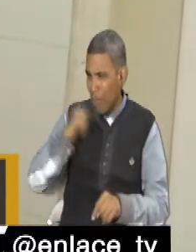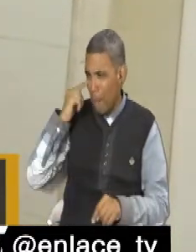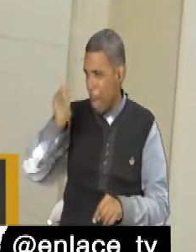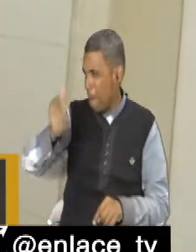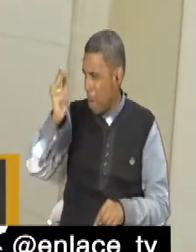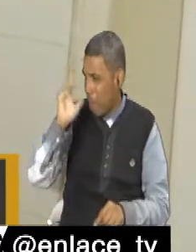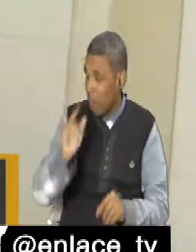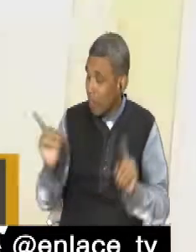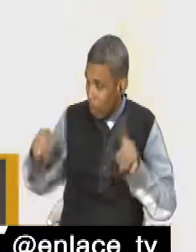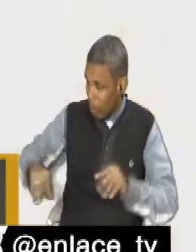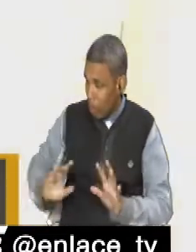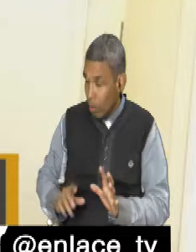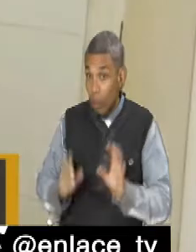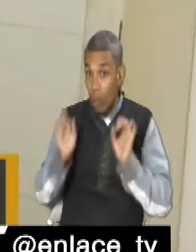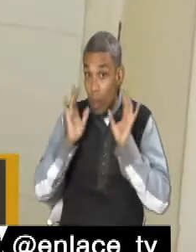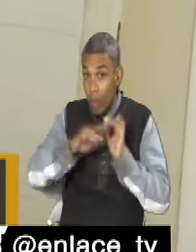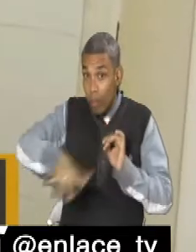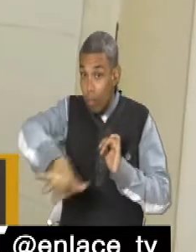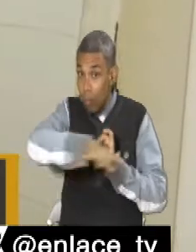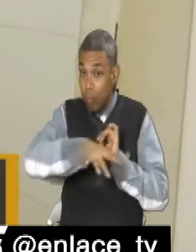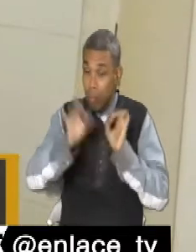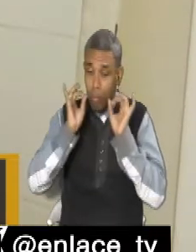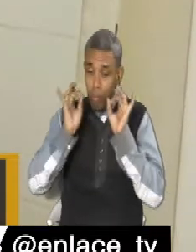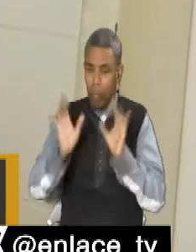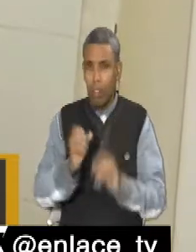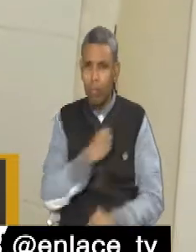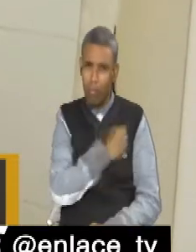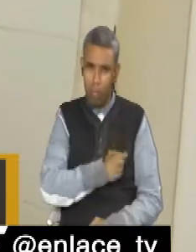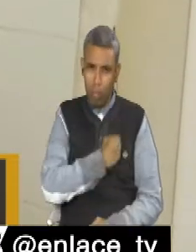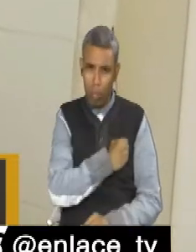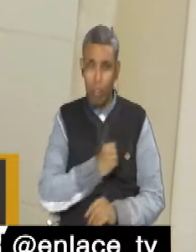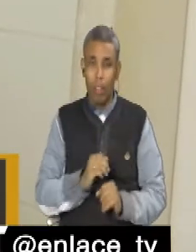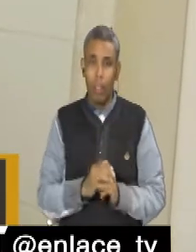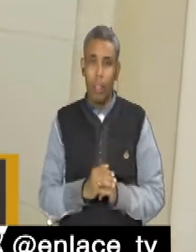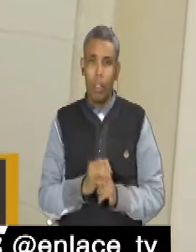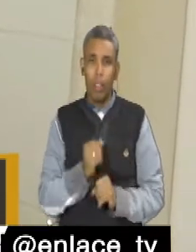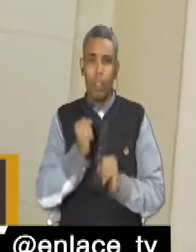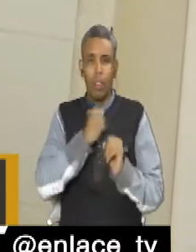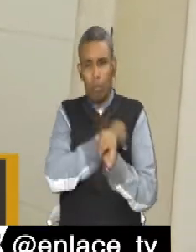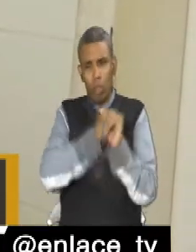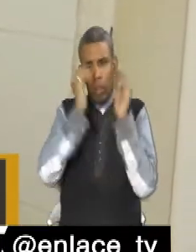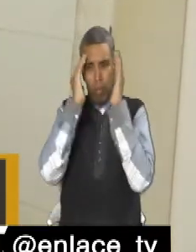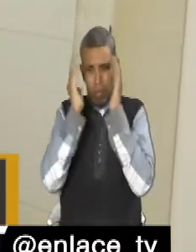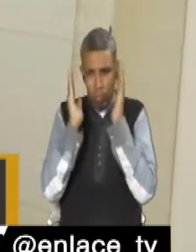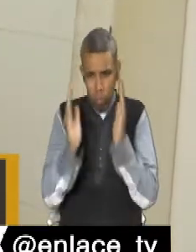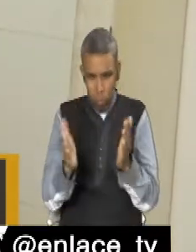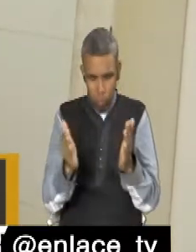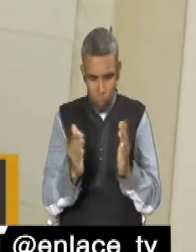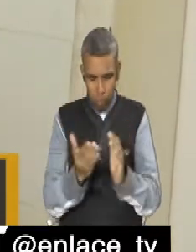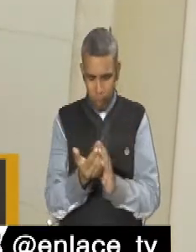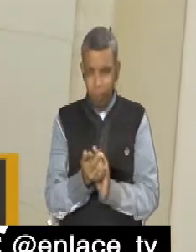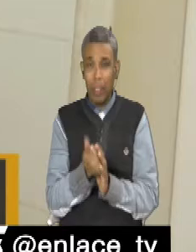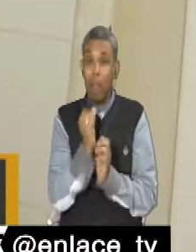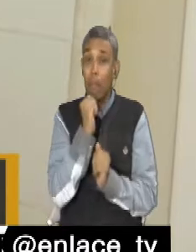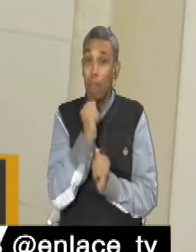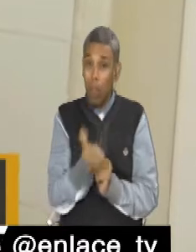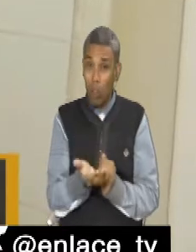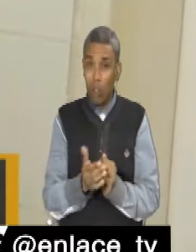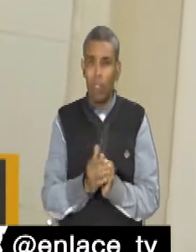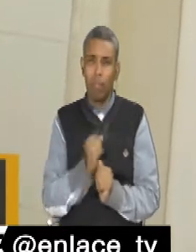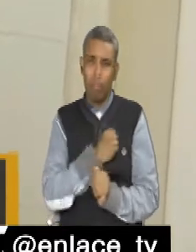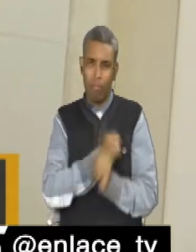un llamado a las autoridades. Que por favor esto tengan más atentos, que mire tanta delincuencia, que por